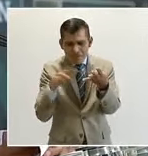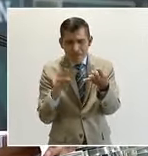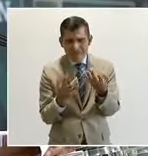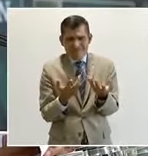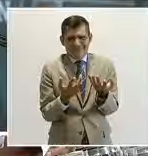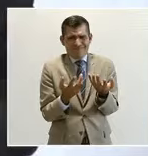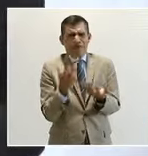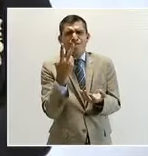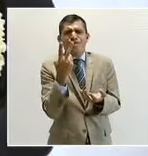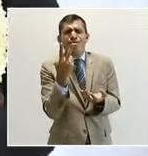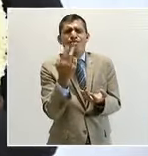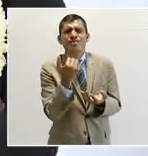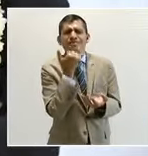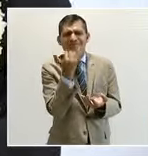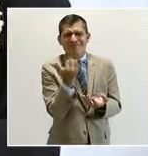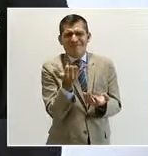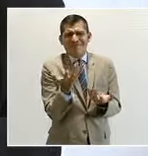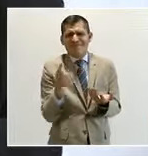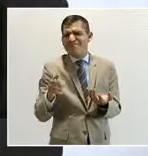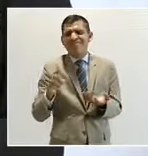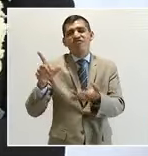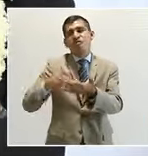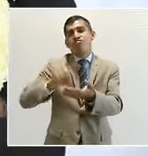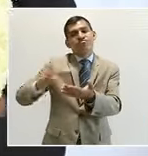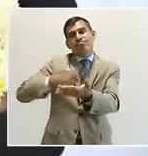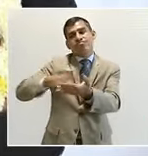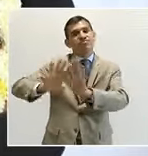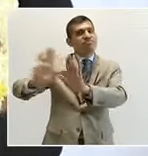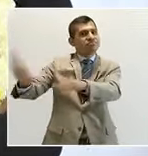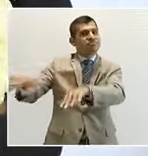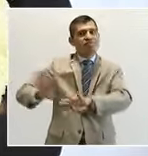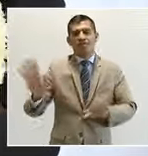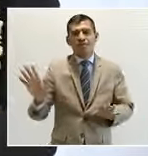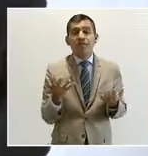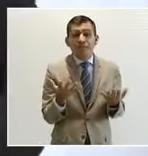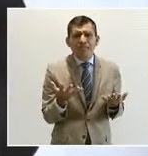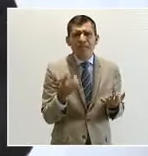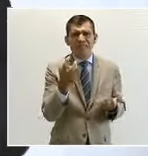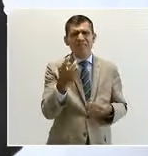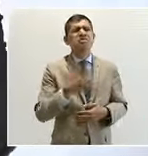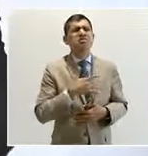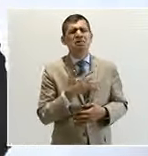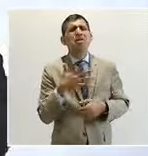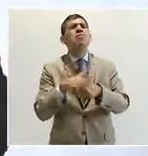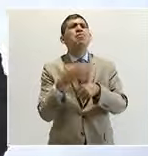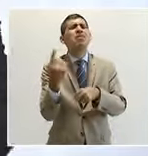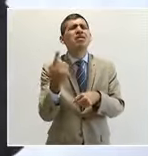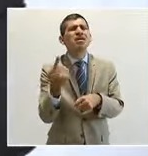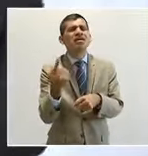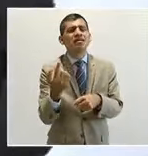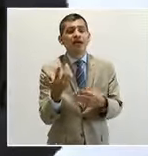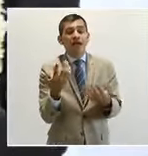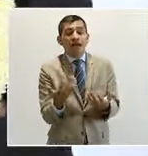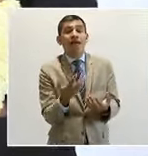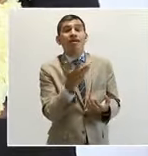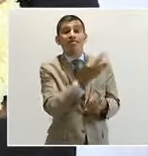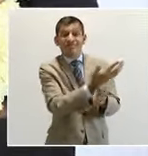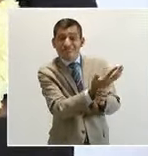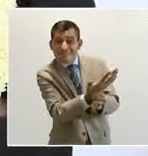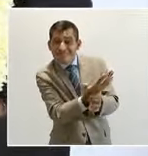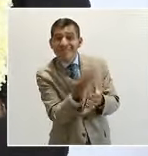qué hicieron estos por qué esa actitud porque querían que la salud se